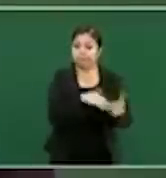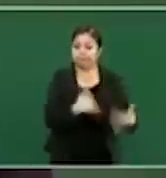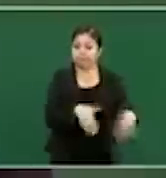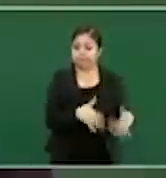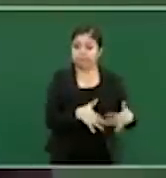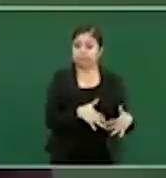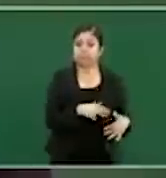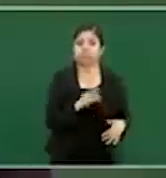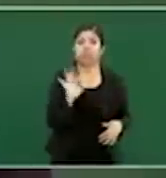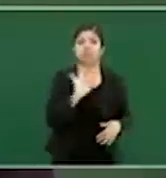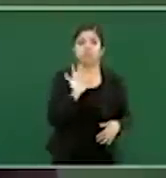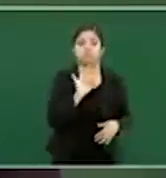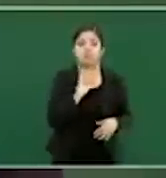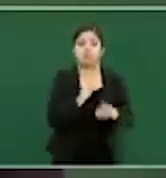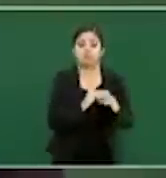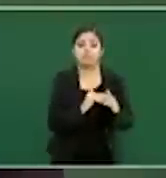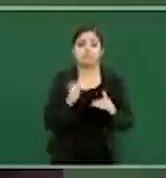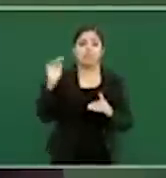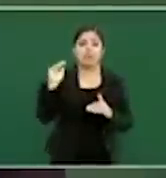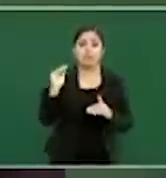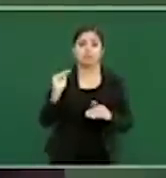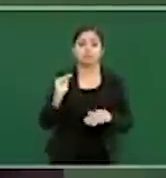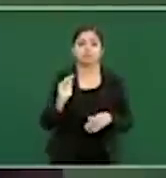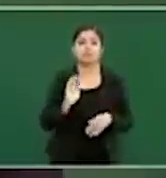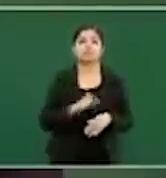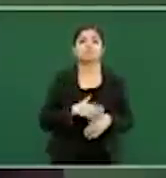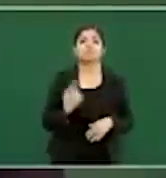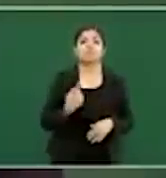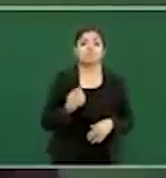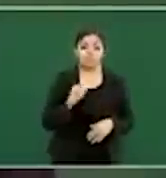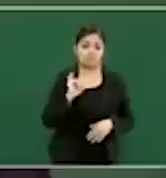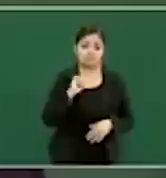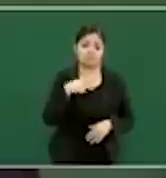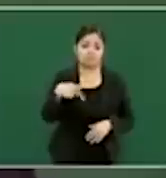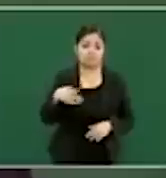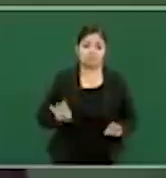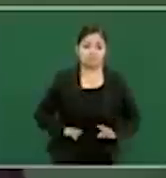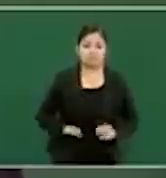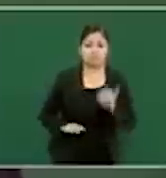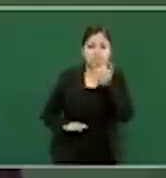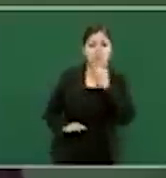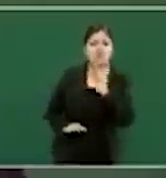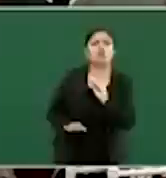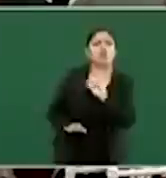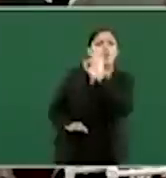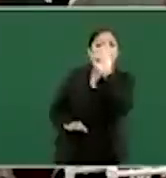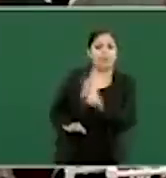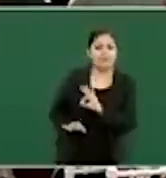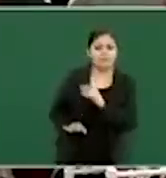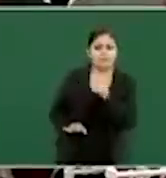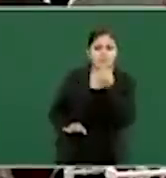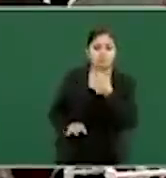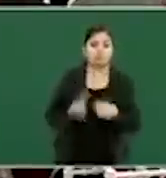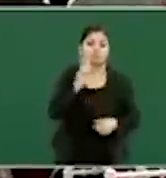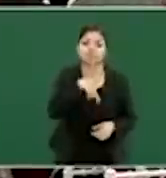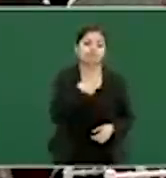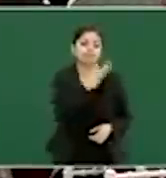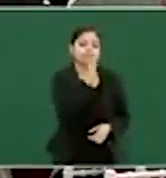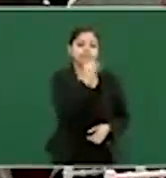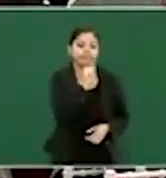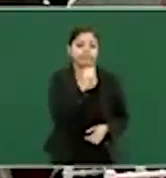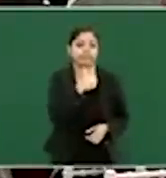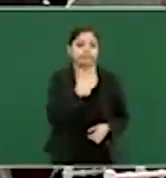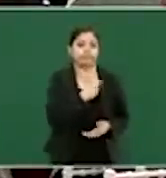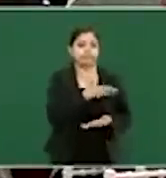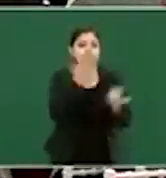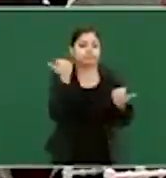aumente, ¿sí? Porque si es un comportamiento, ¿sí? De hasta 90%, como se ha señalado aquí en Jalisco. No sé, yo no puedo medir